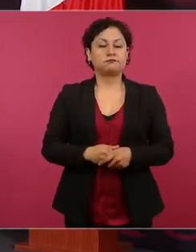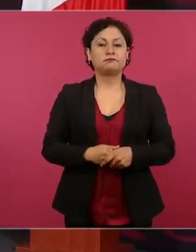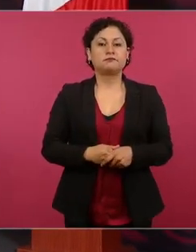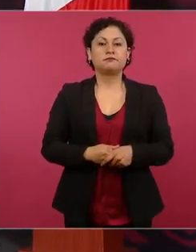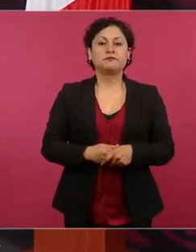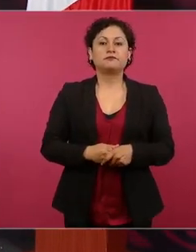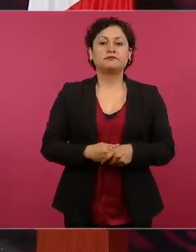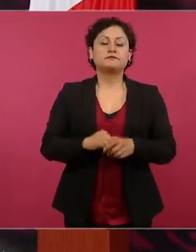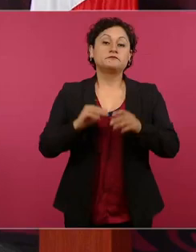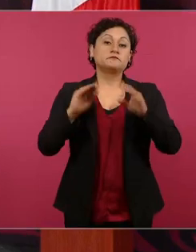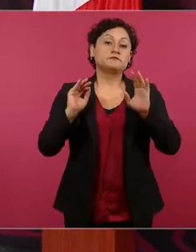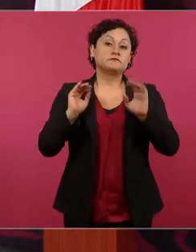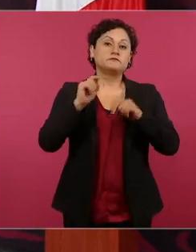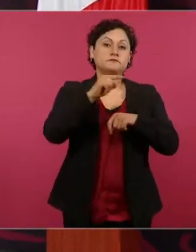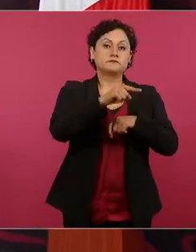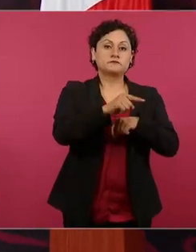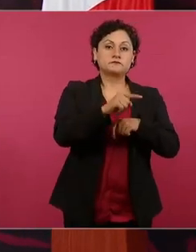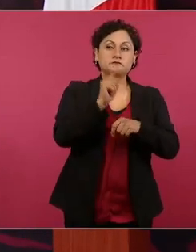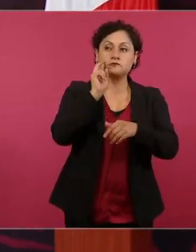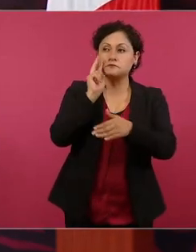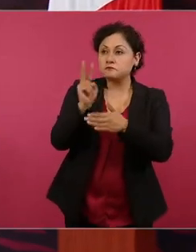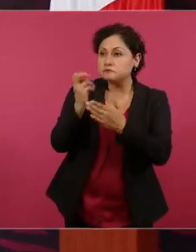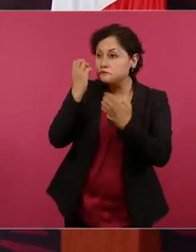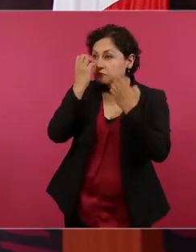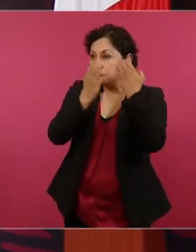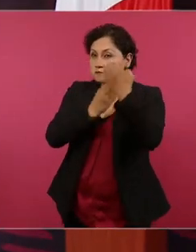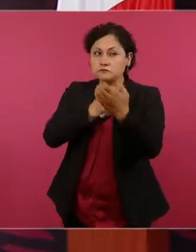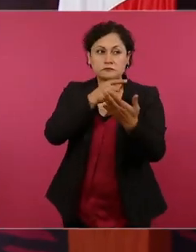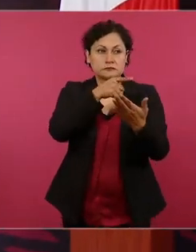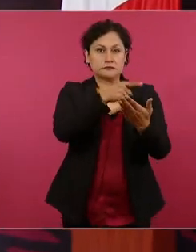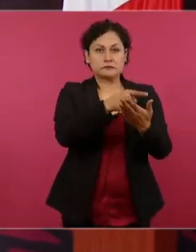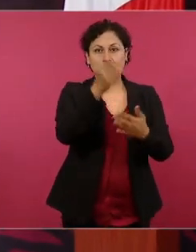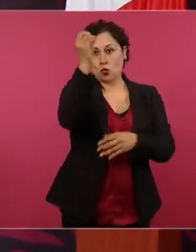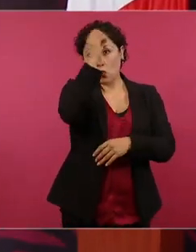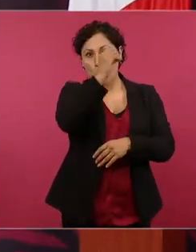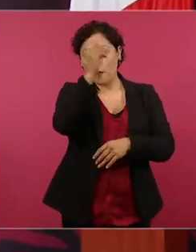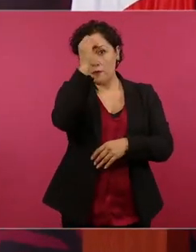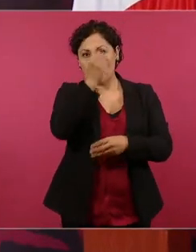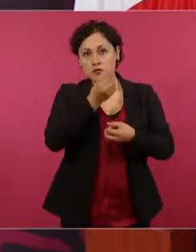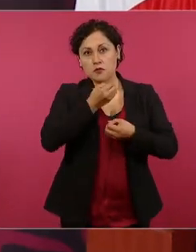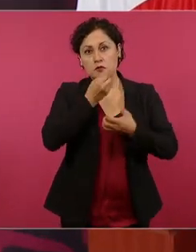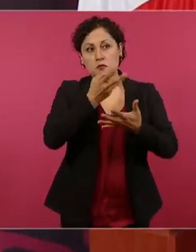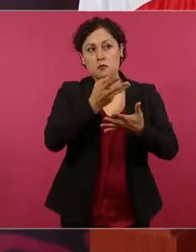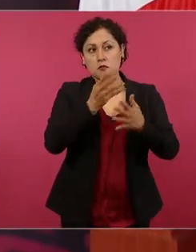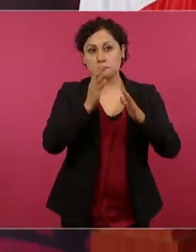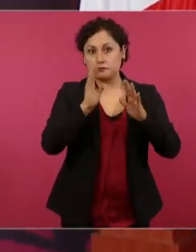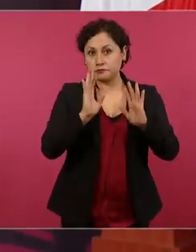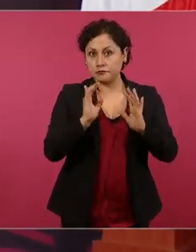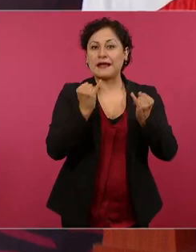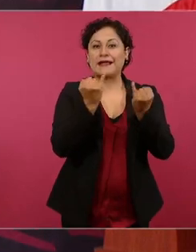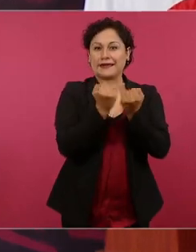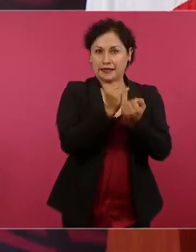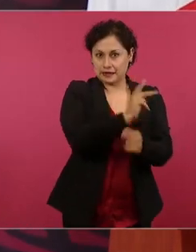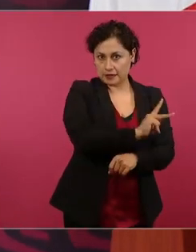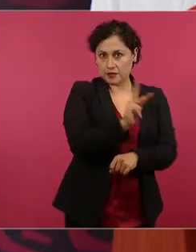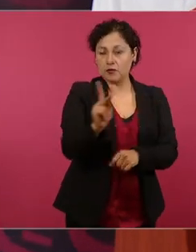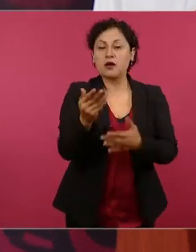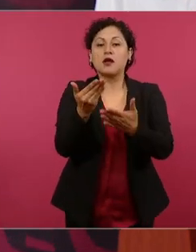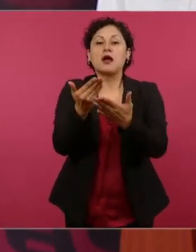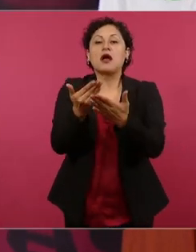Que opinó sobre ese estudio. Así también ahora expertos en seguridad